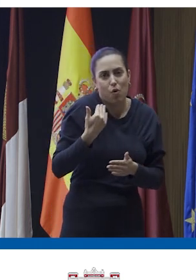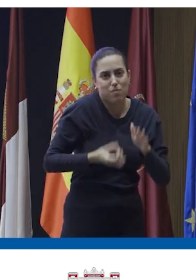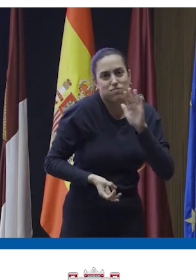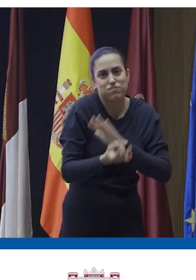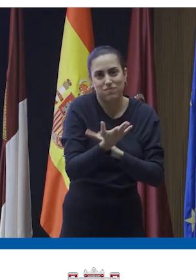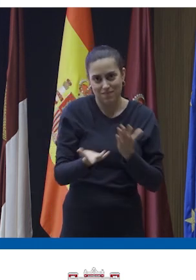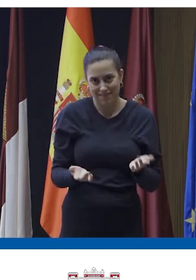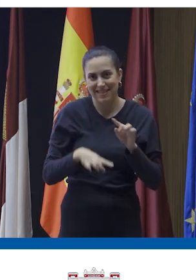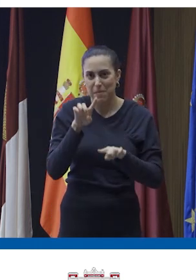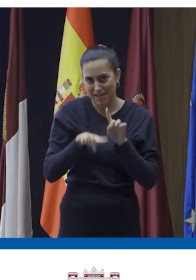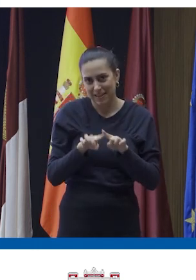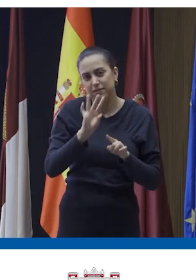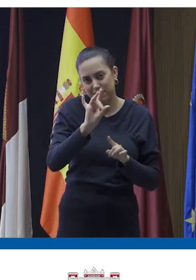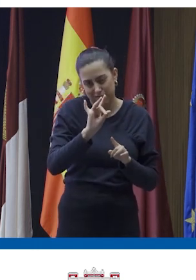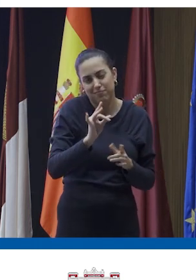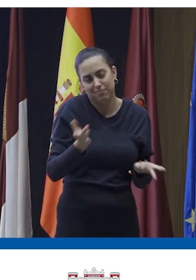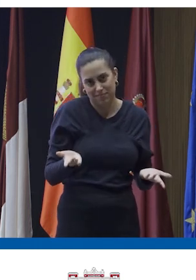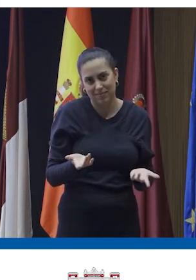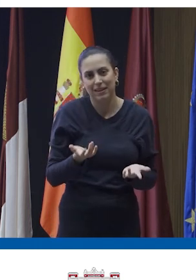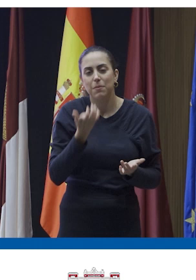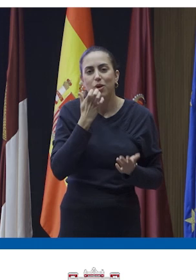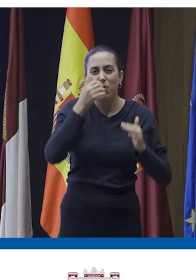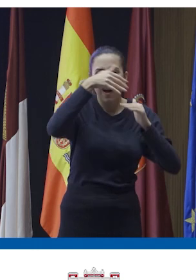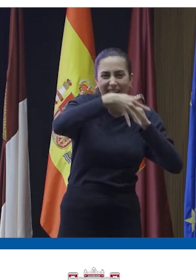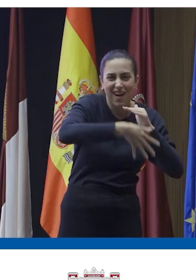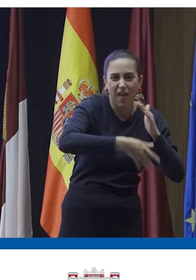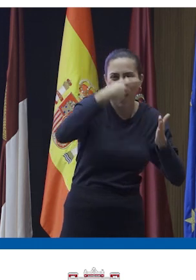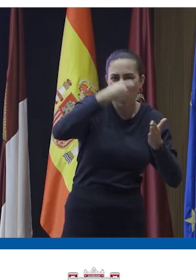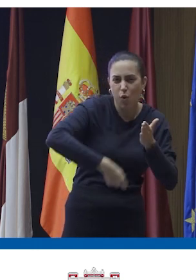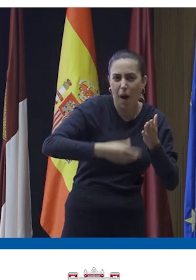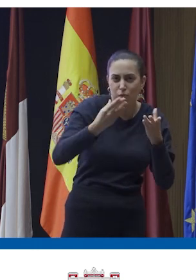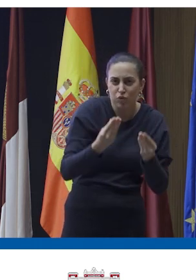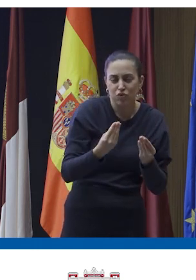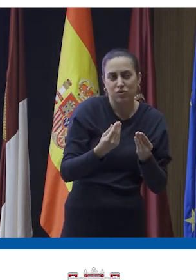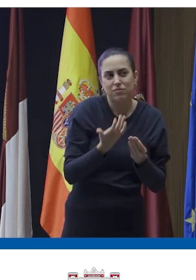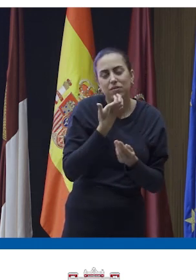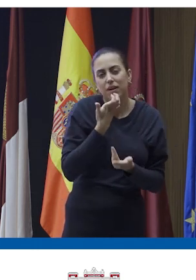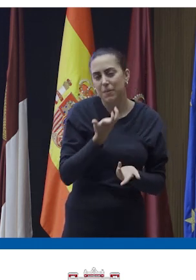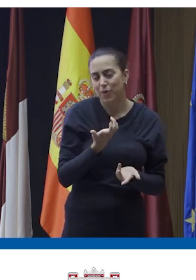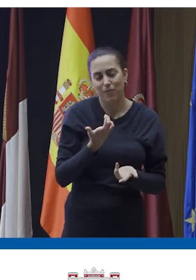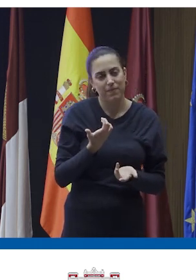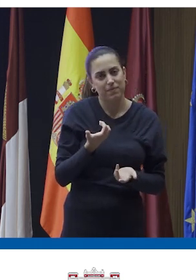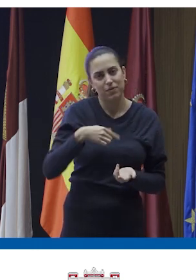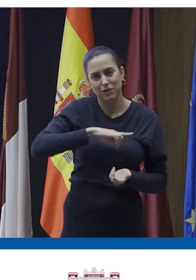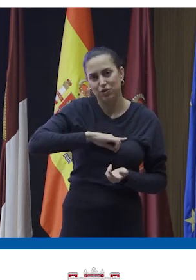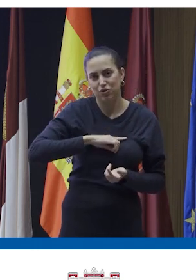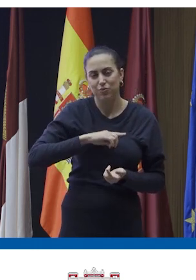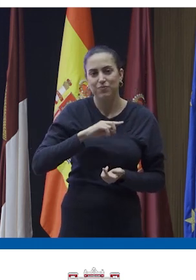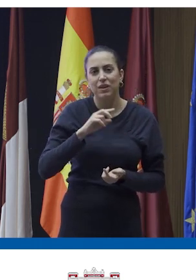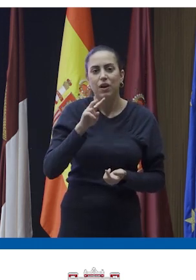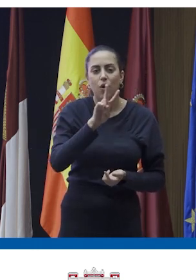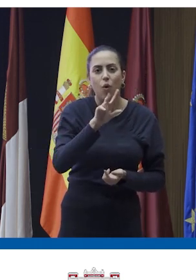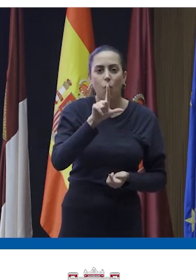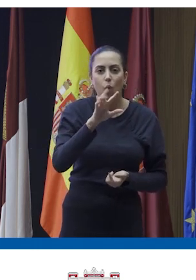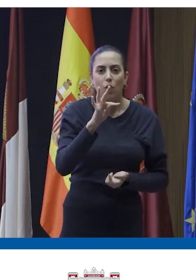nosotros venimos con una catarata demasiado madura o demasiado dura, pues nos puede comprometer, pues nosotros el ultrasonido deberemos